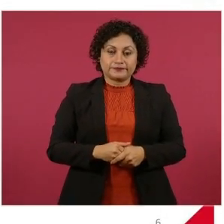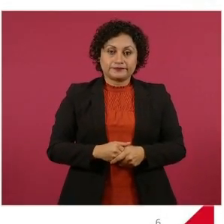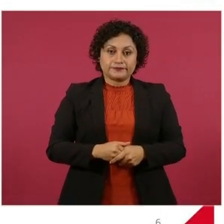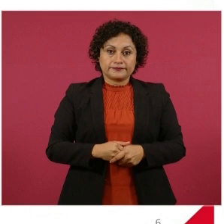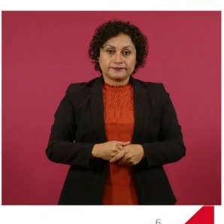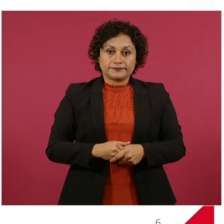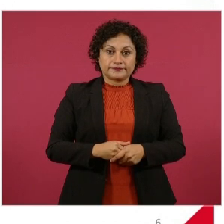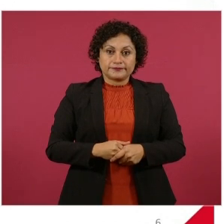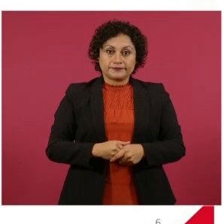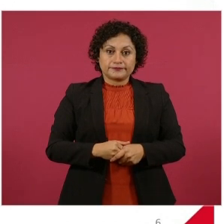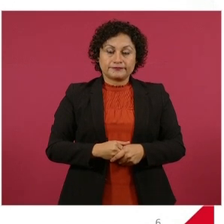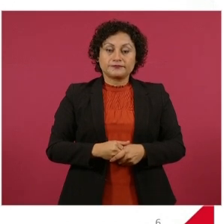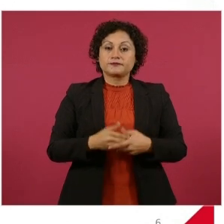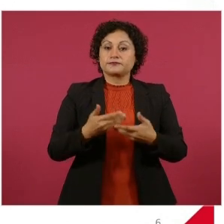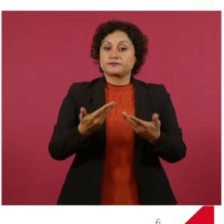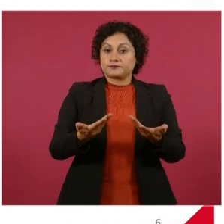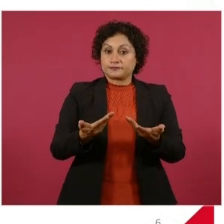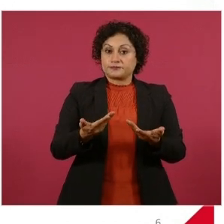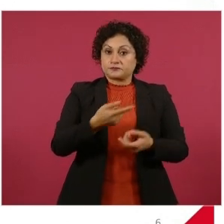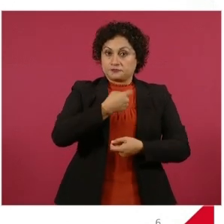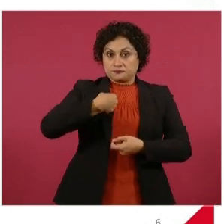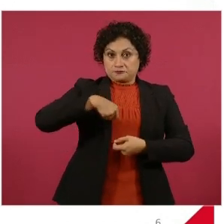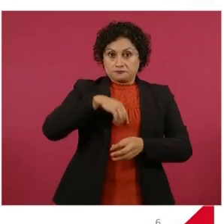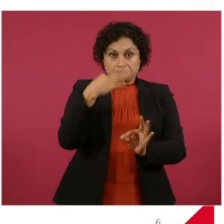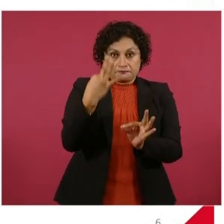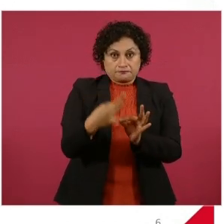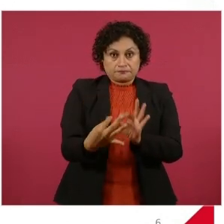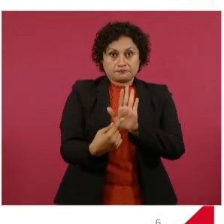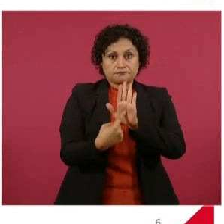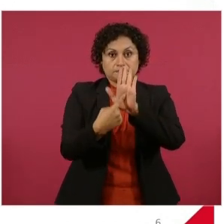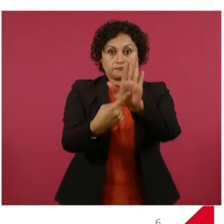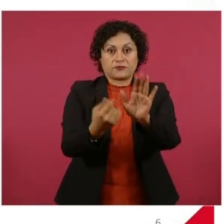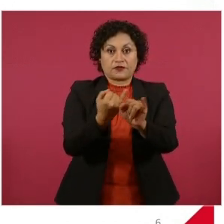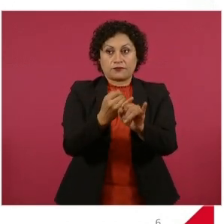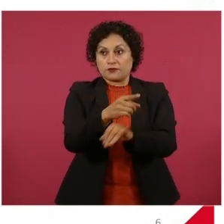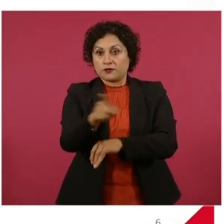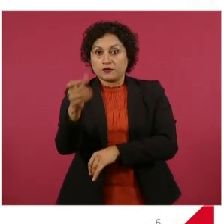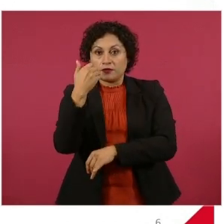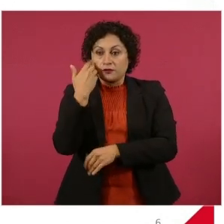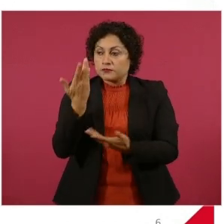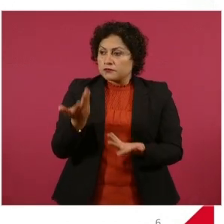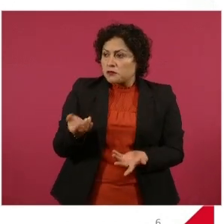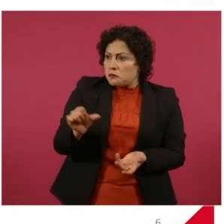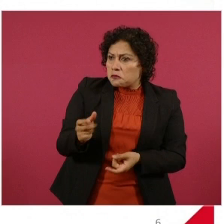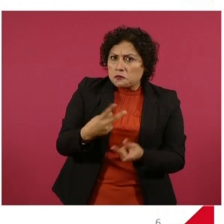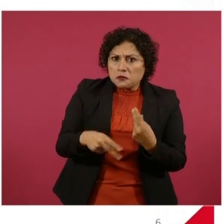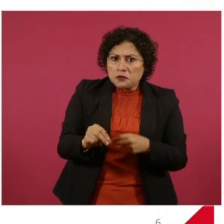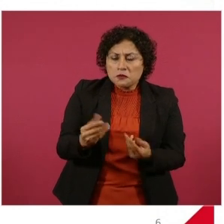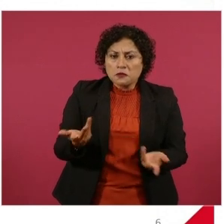presidente Bueno pues ya cumplimos con Compañero no vino